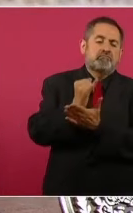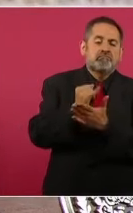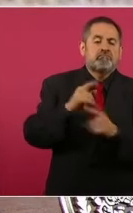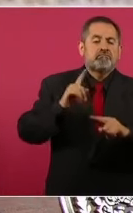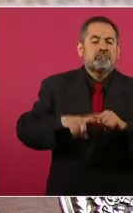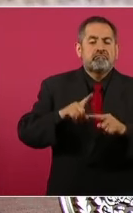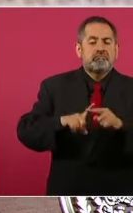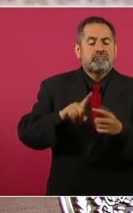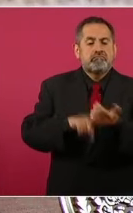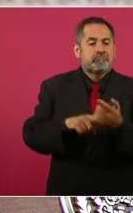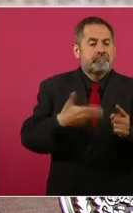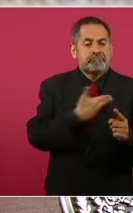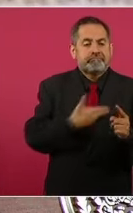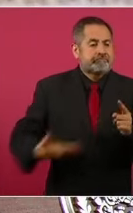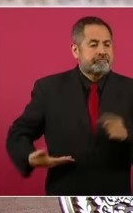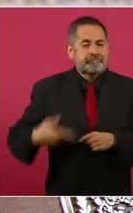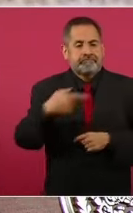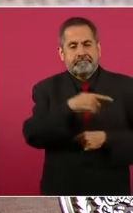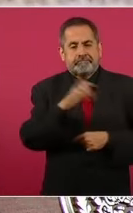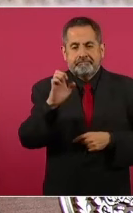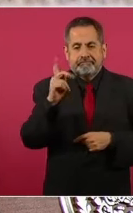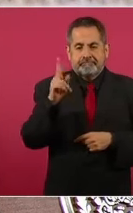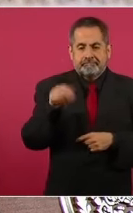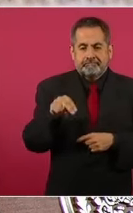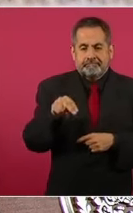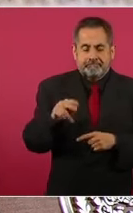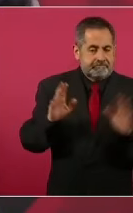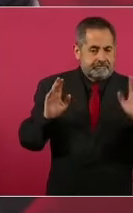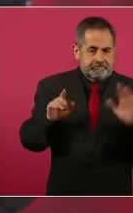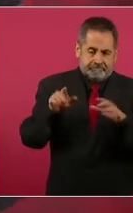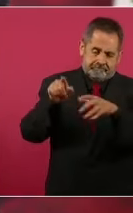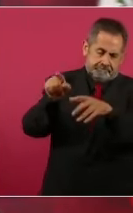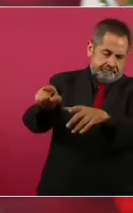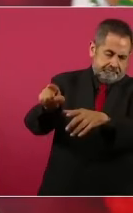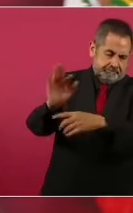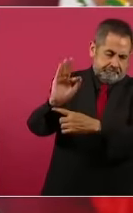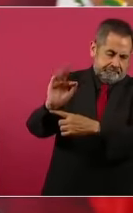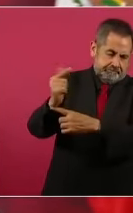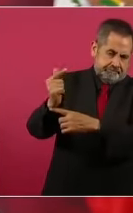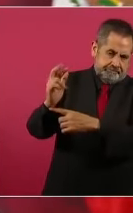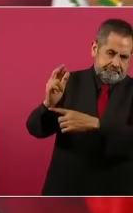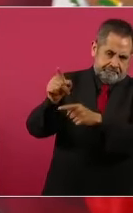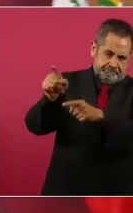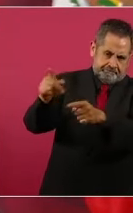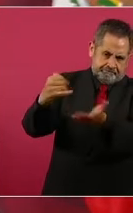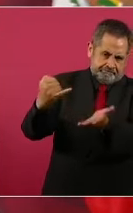presidente Peña? Pues la fiscalía.